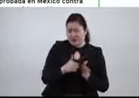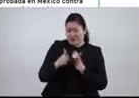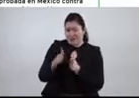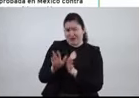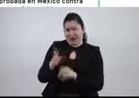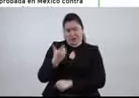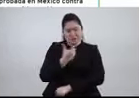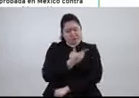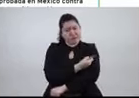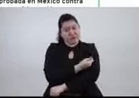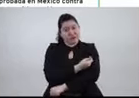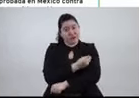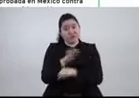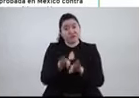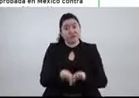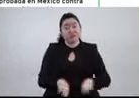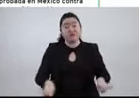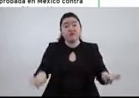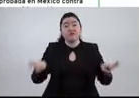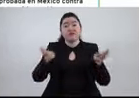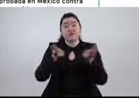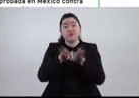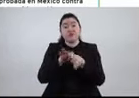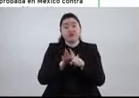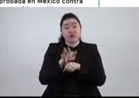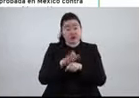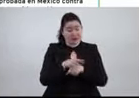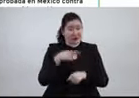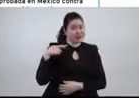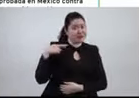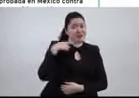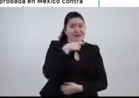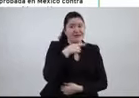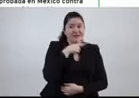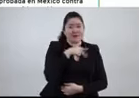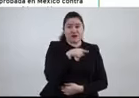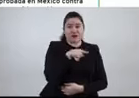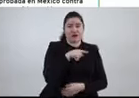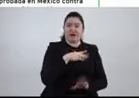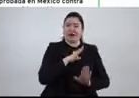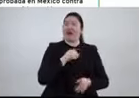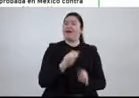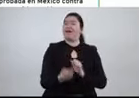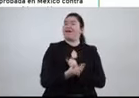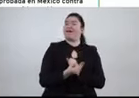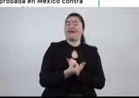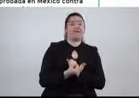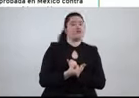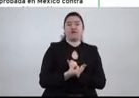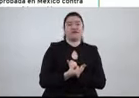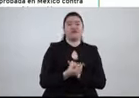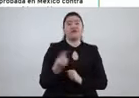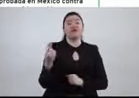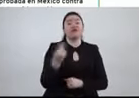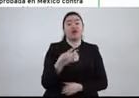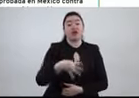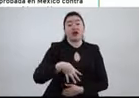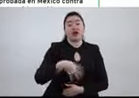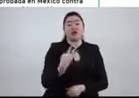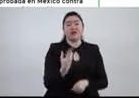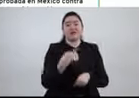muy importante, el efecto de la vacuna no es inmediato, requiere 14 días para contar con la máxima